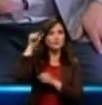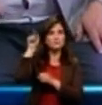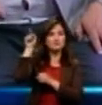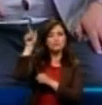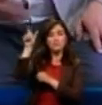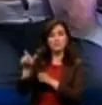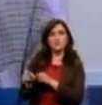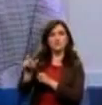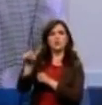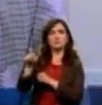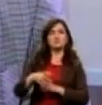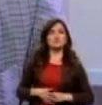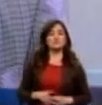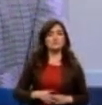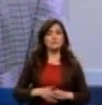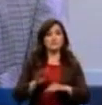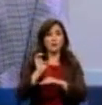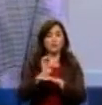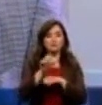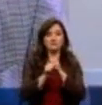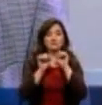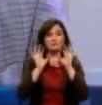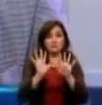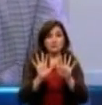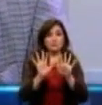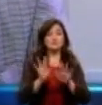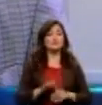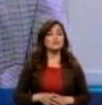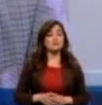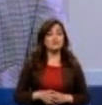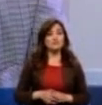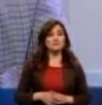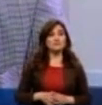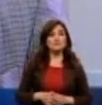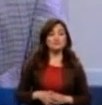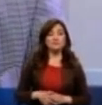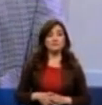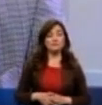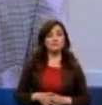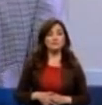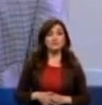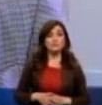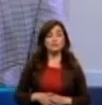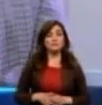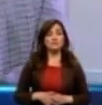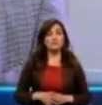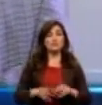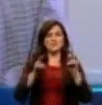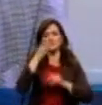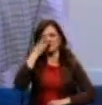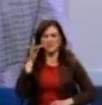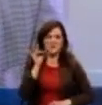académico César Montaño. Creo que Ecuador ha pasado 10 años de un esquema público de